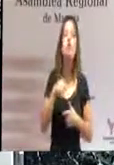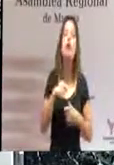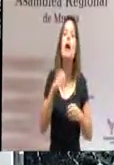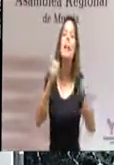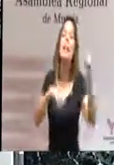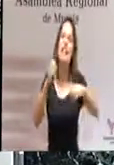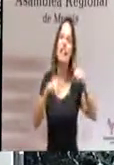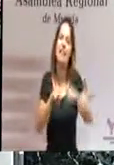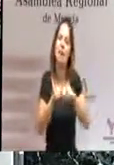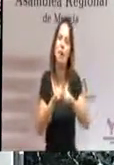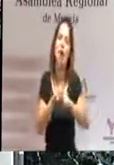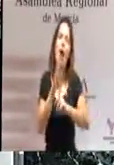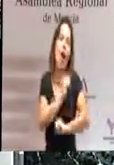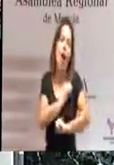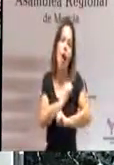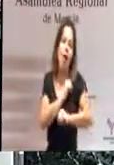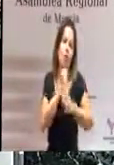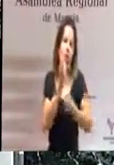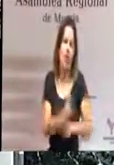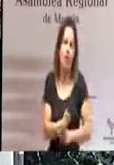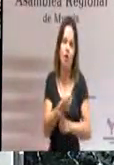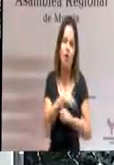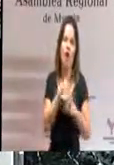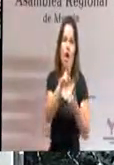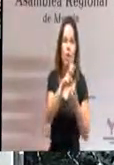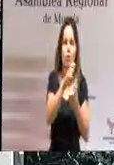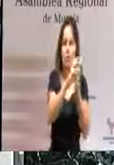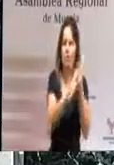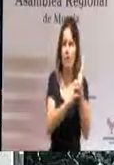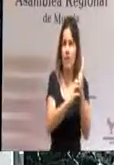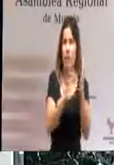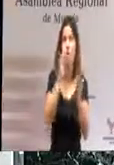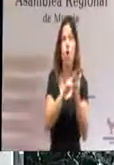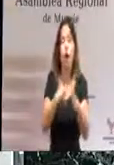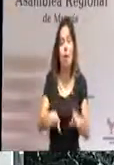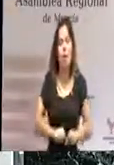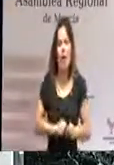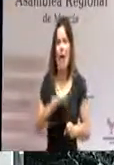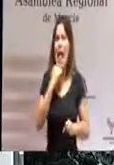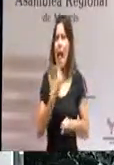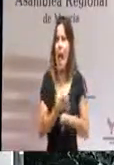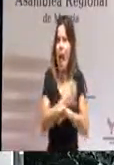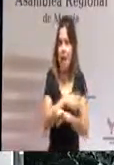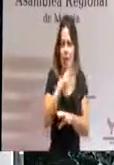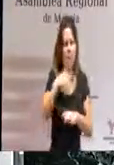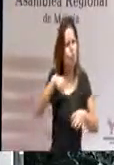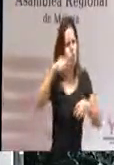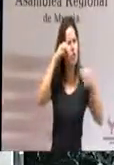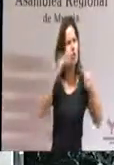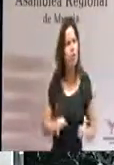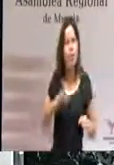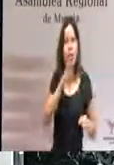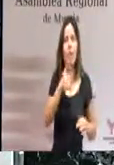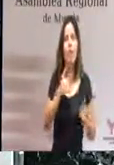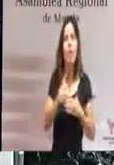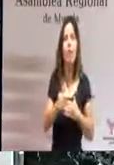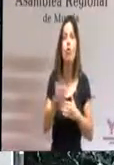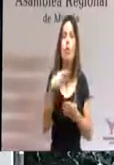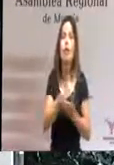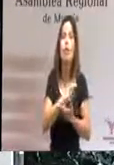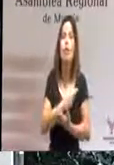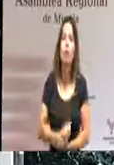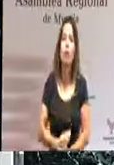ingredientes no se hicieron esperar. Bajamos los impuestos casi antes de tomar posesión, con la firme convicción de convertir a la